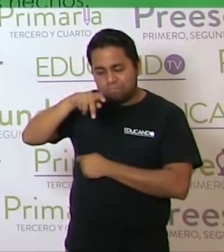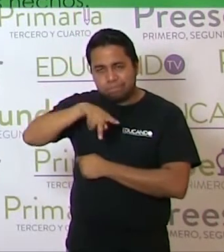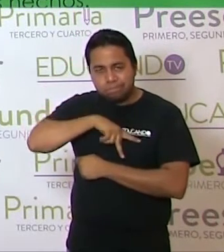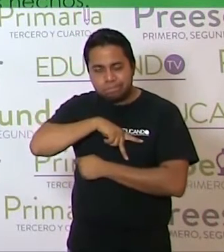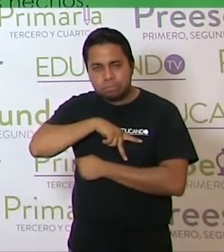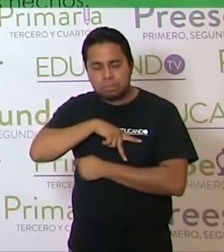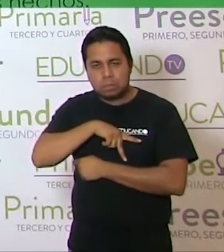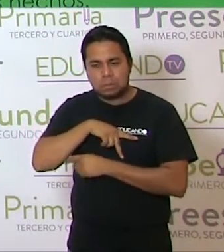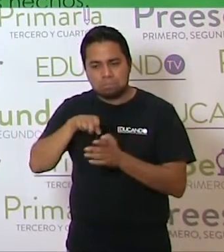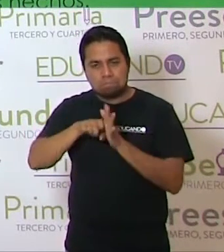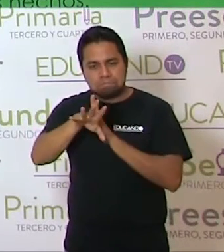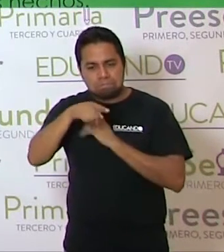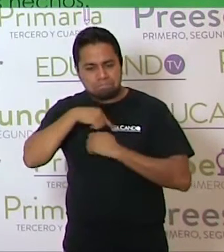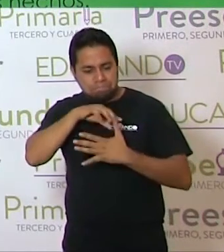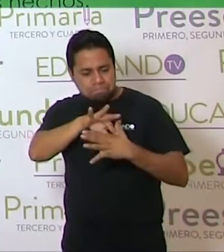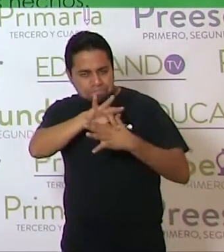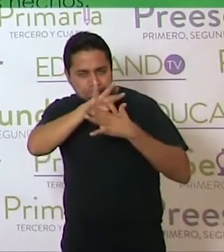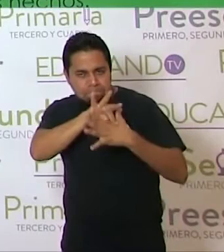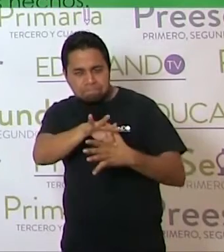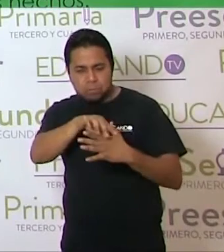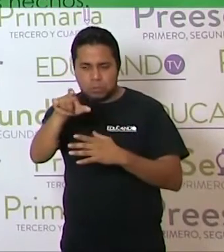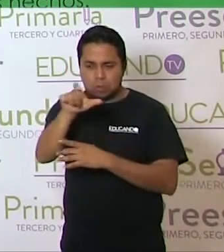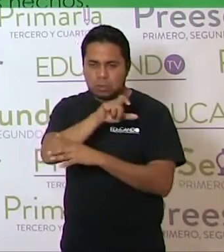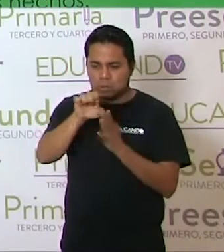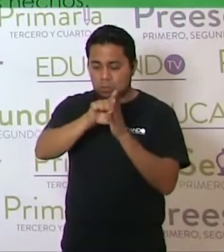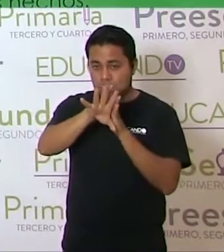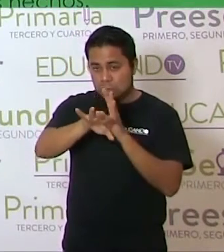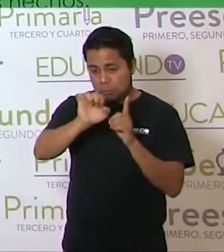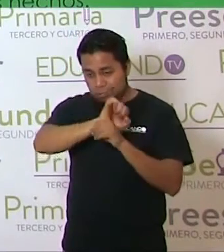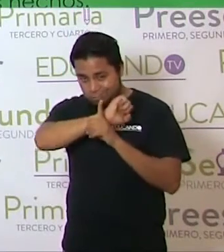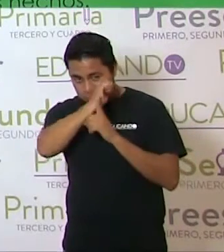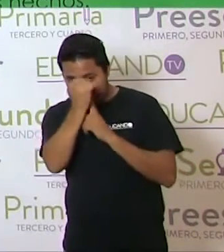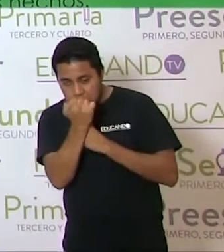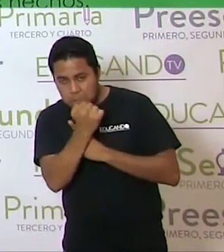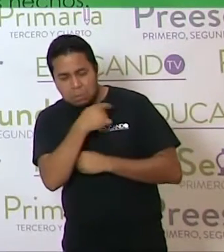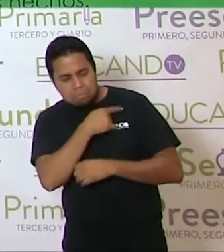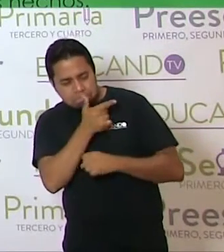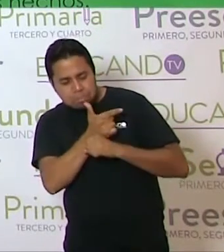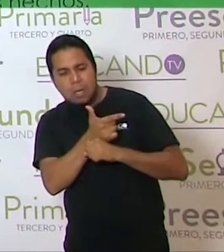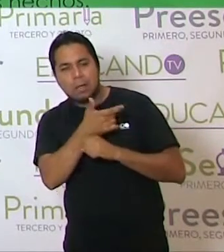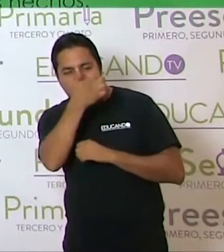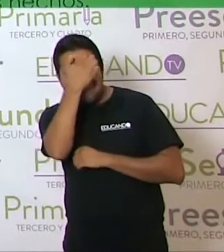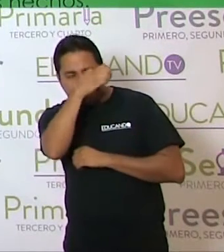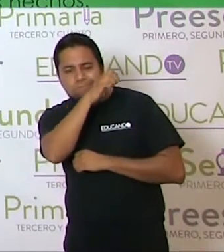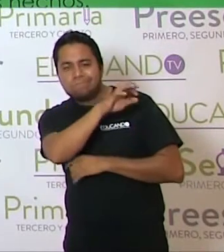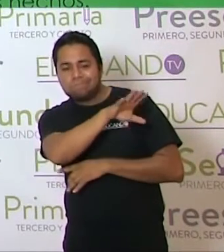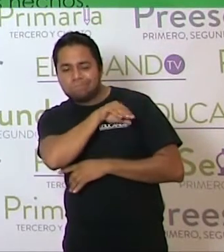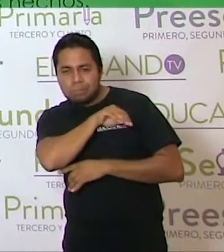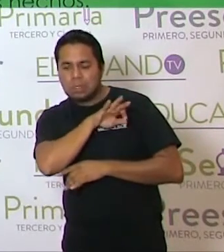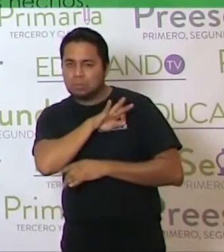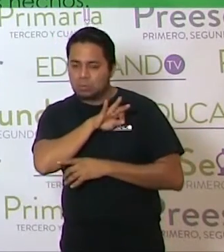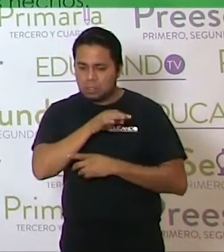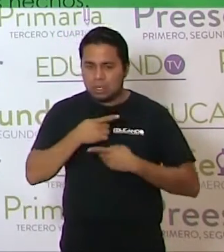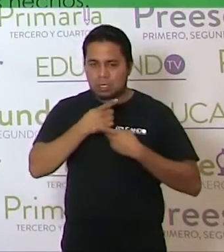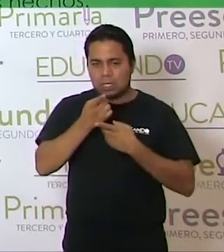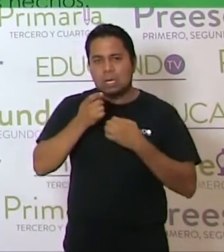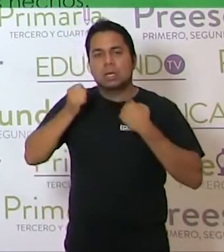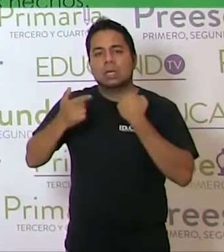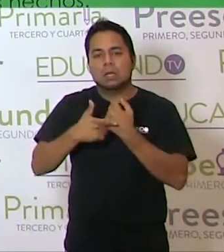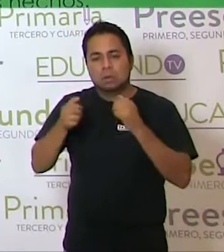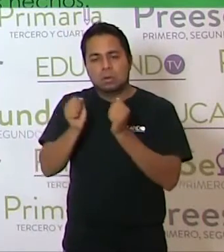haber vivido una situación nos puede aportar algún tipo de experiencia